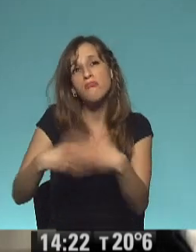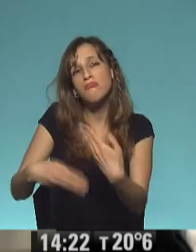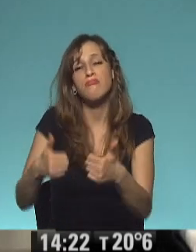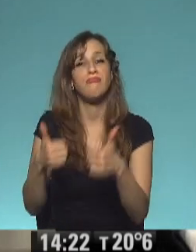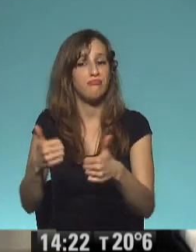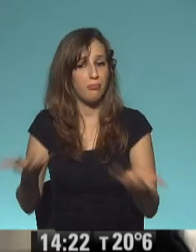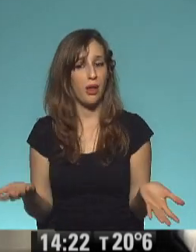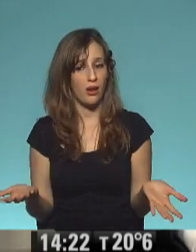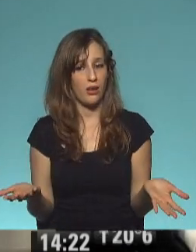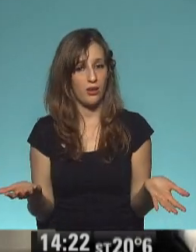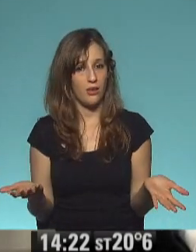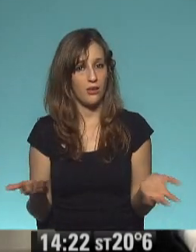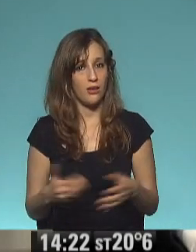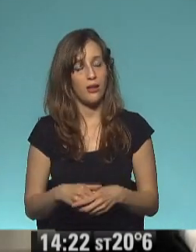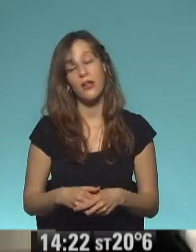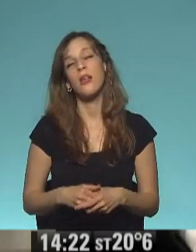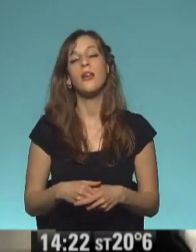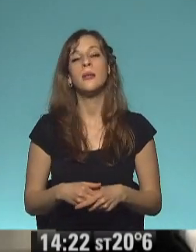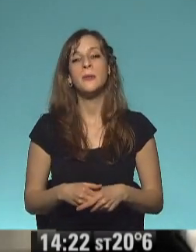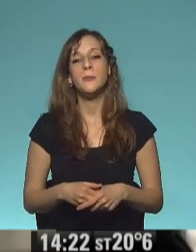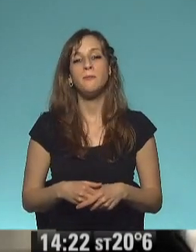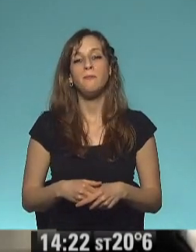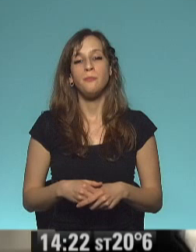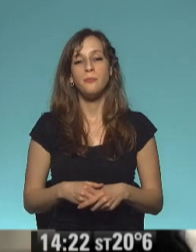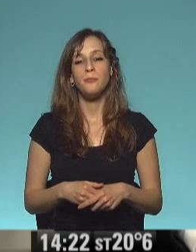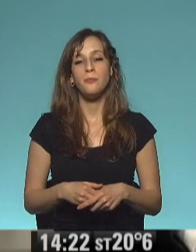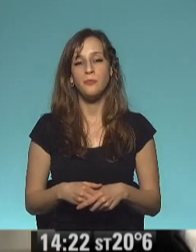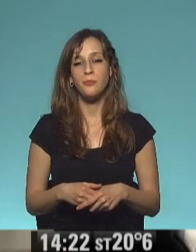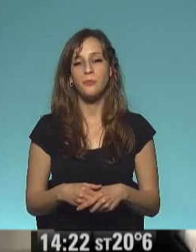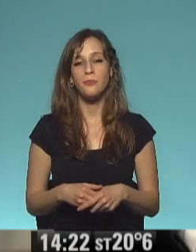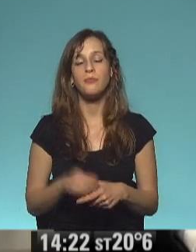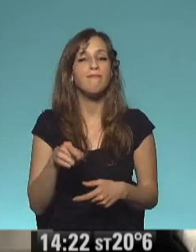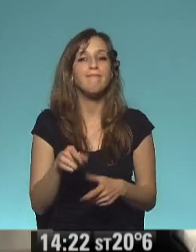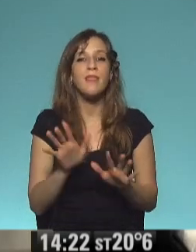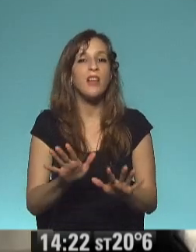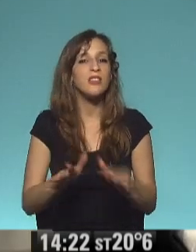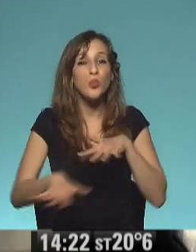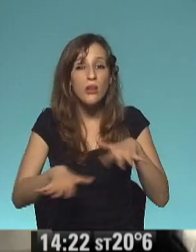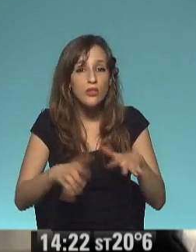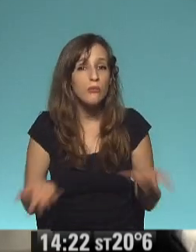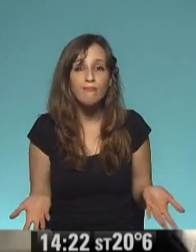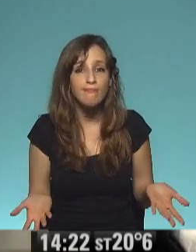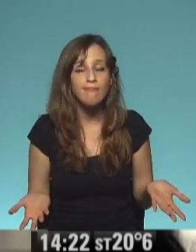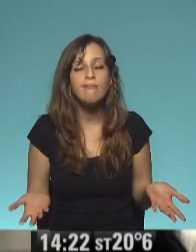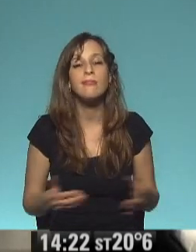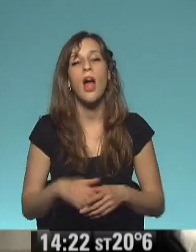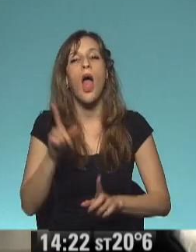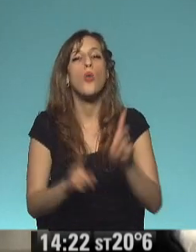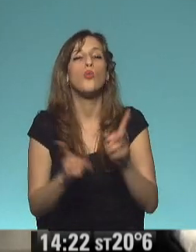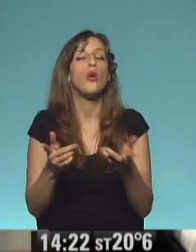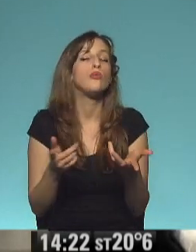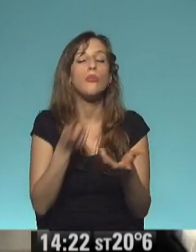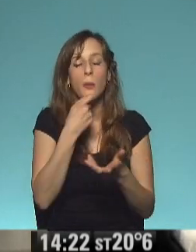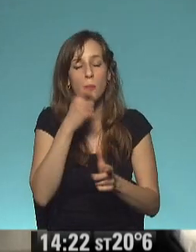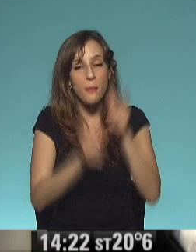lo que pasa en la Argentina. No lo digo puntualmente por Formosa, lo digo por muchos lugares del interior del país, donde